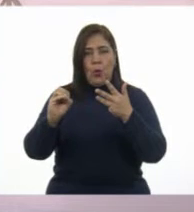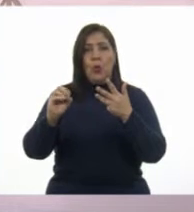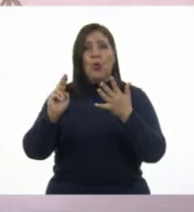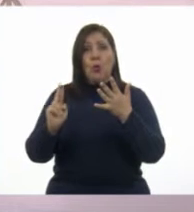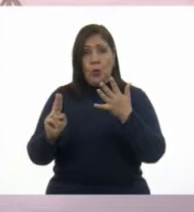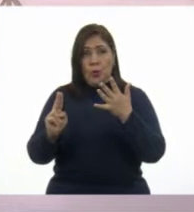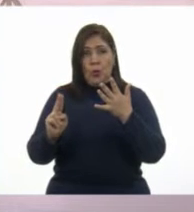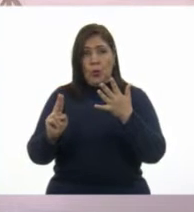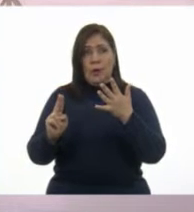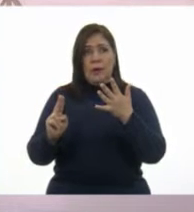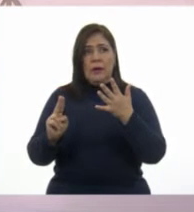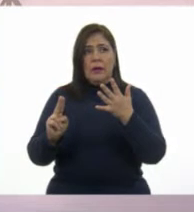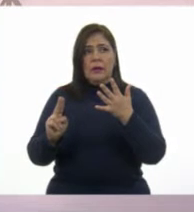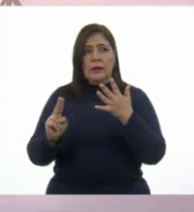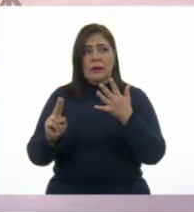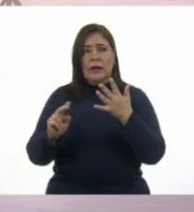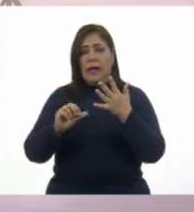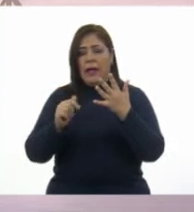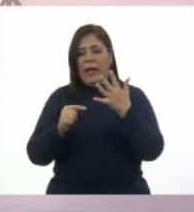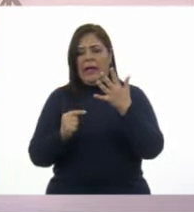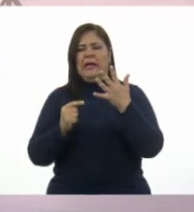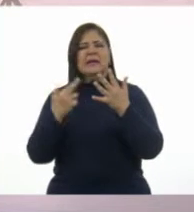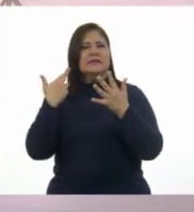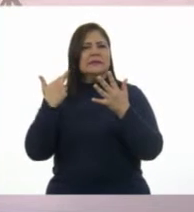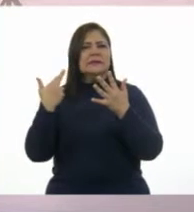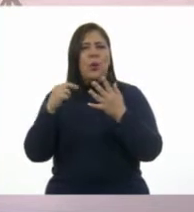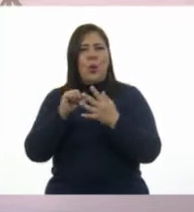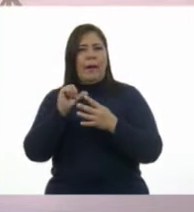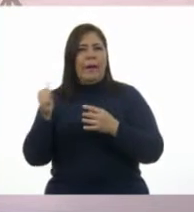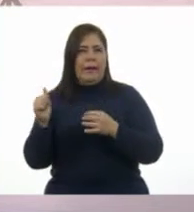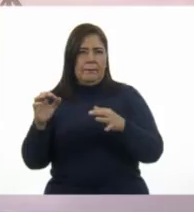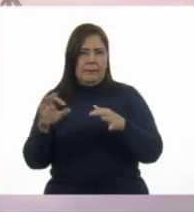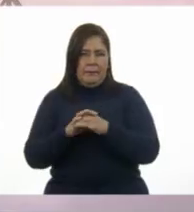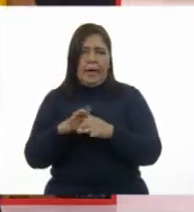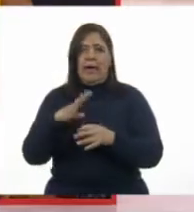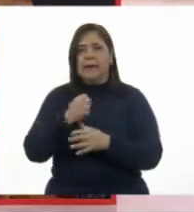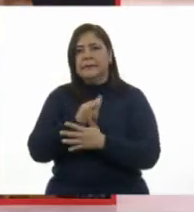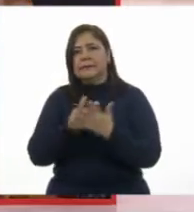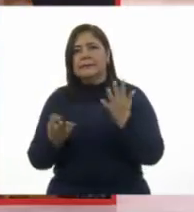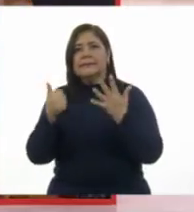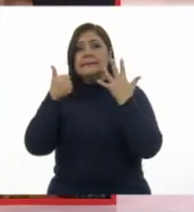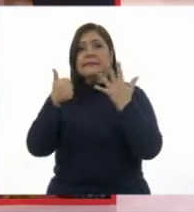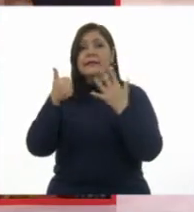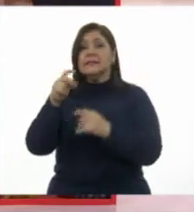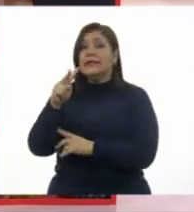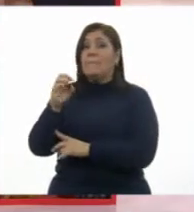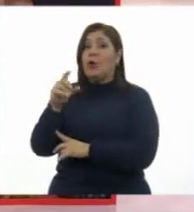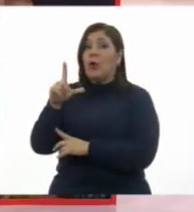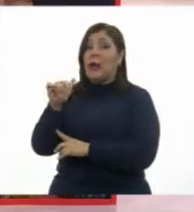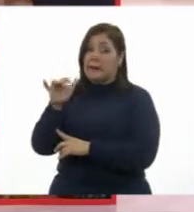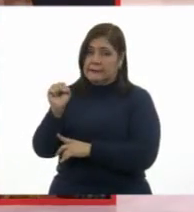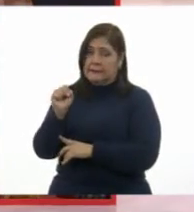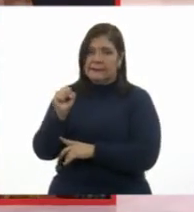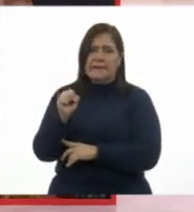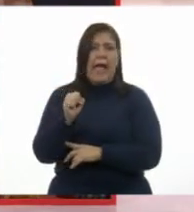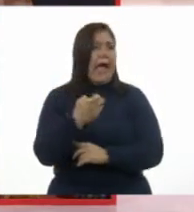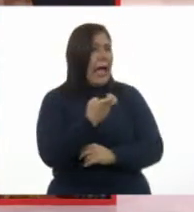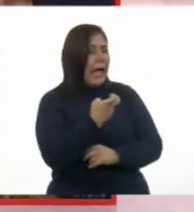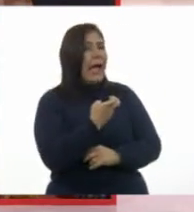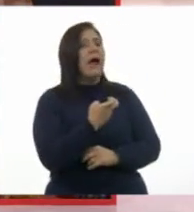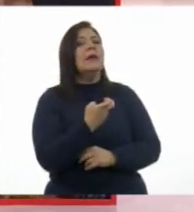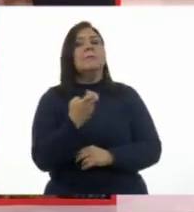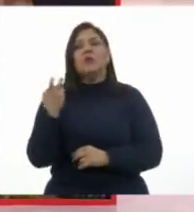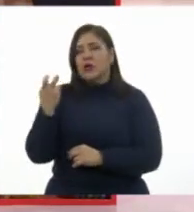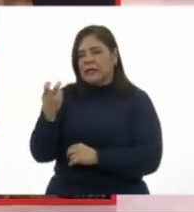U, I, U. Tenemos 6 vocales. ¿Qué es esta? Ajá. Por eso te costó mucho